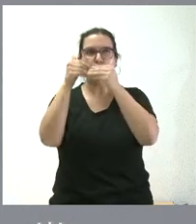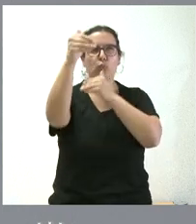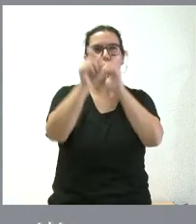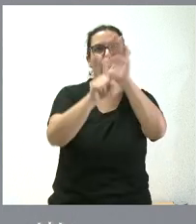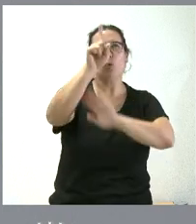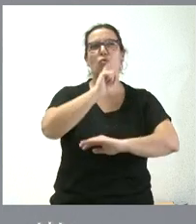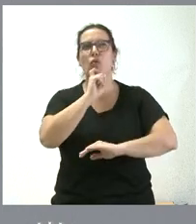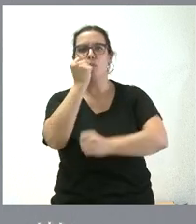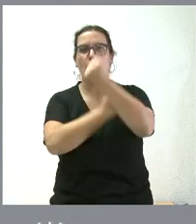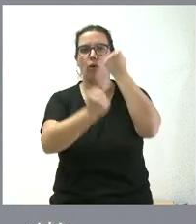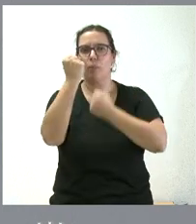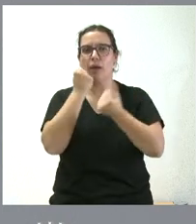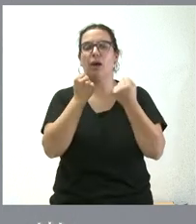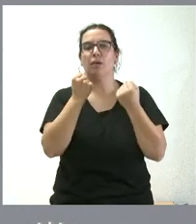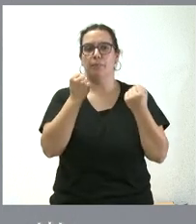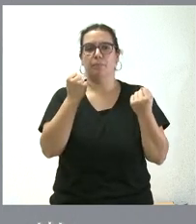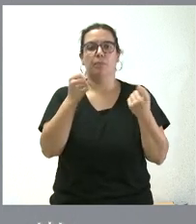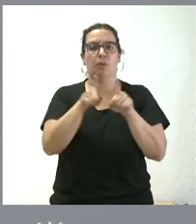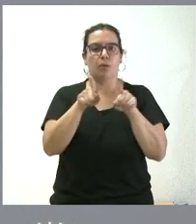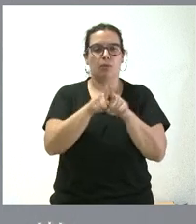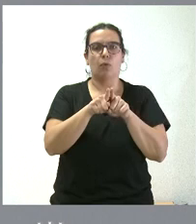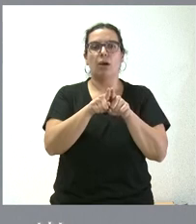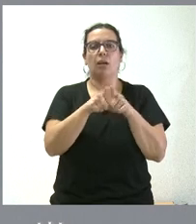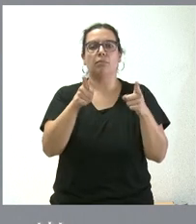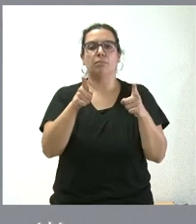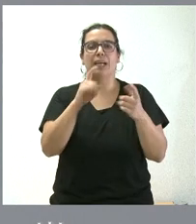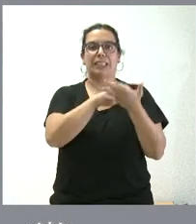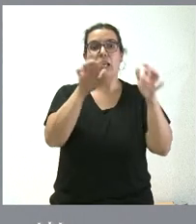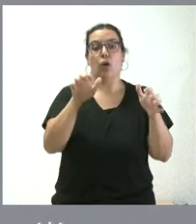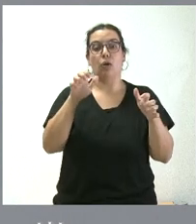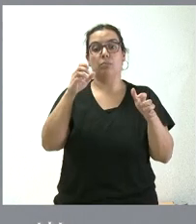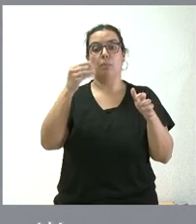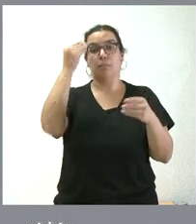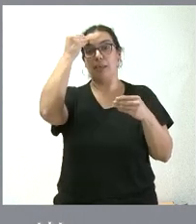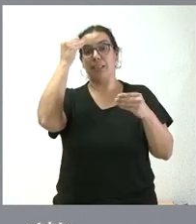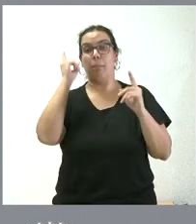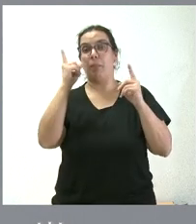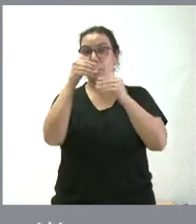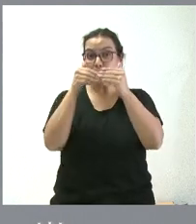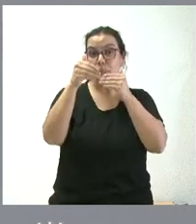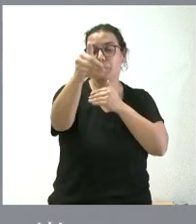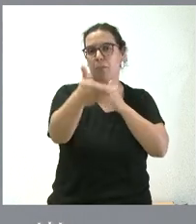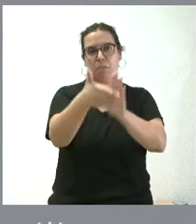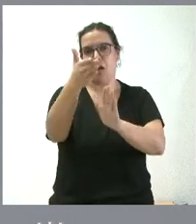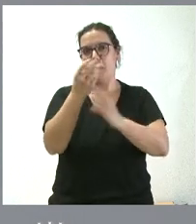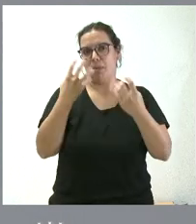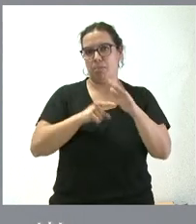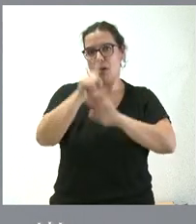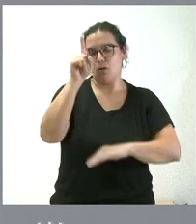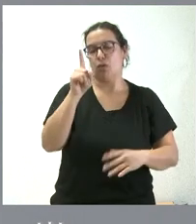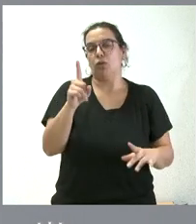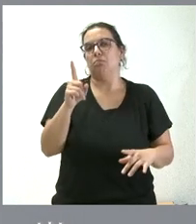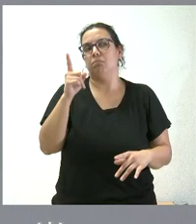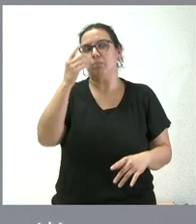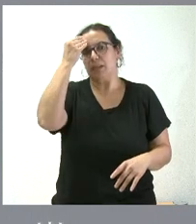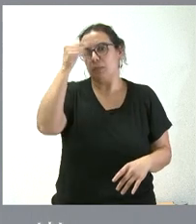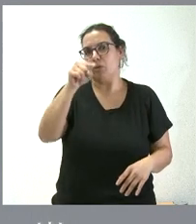financiera y señalaba que Castillo está entre las comunidades con mejores perspectivas para el futuro inmediato nosotros tenemos que trabajar para que estas expectativas se